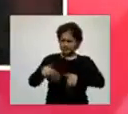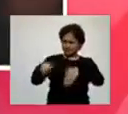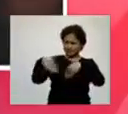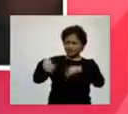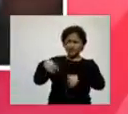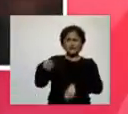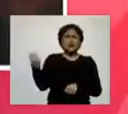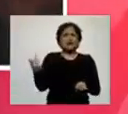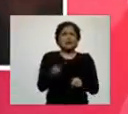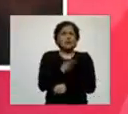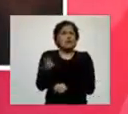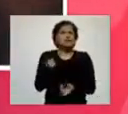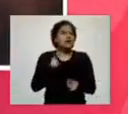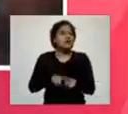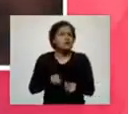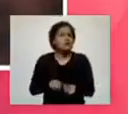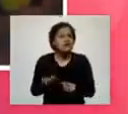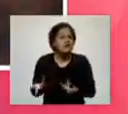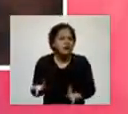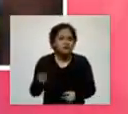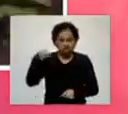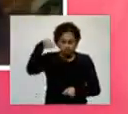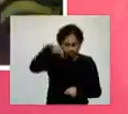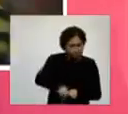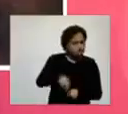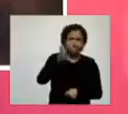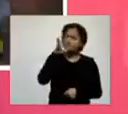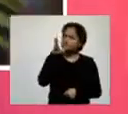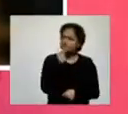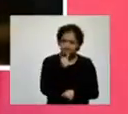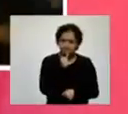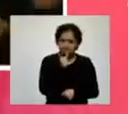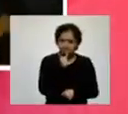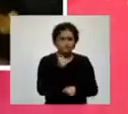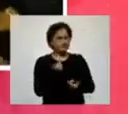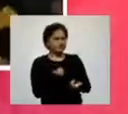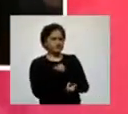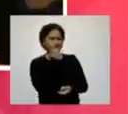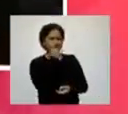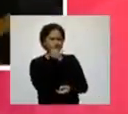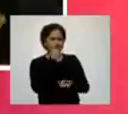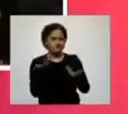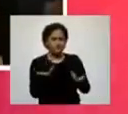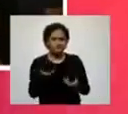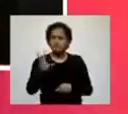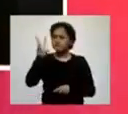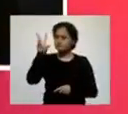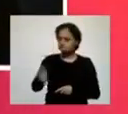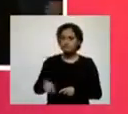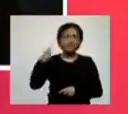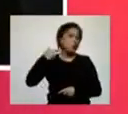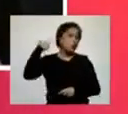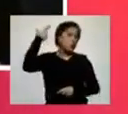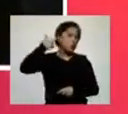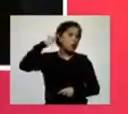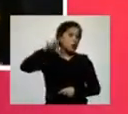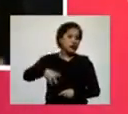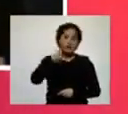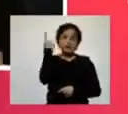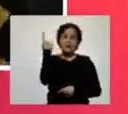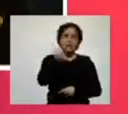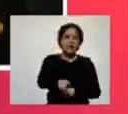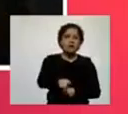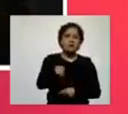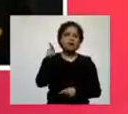tan rápido, chiquitita? ¡Tú aquí no entras! ¡Pero! Lo siento, son órdenes de la reina. Si no hay